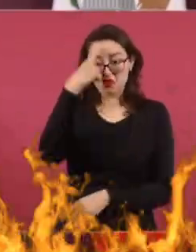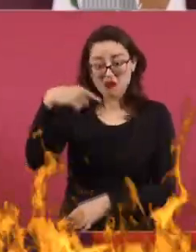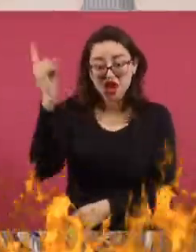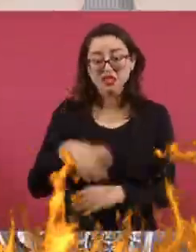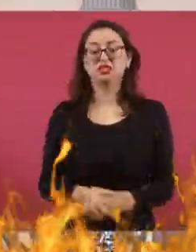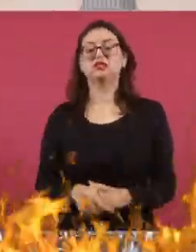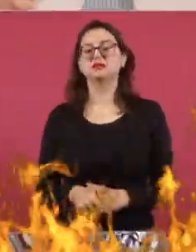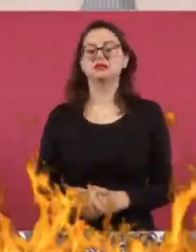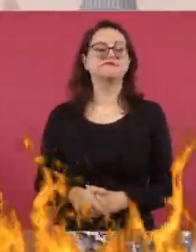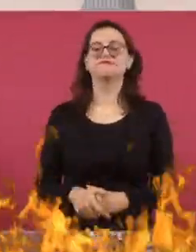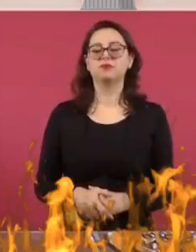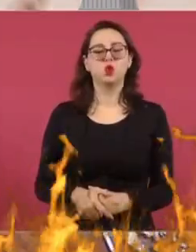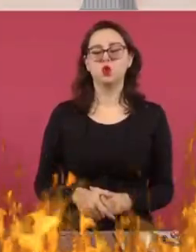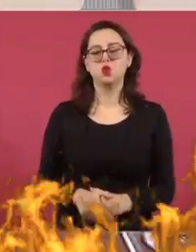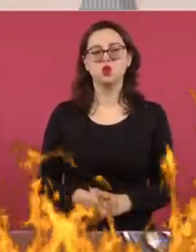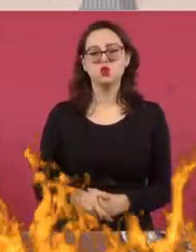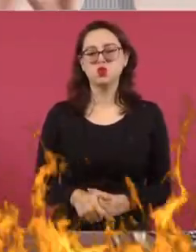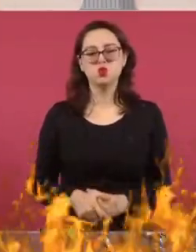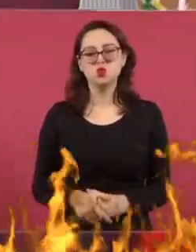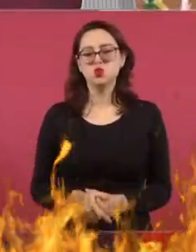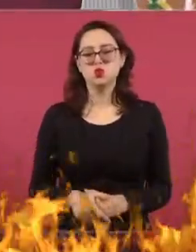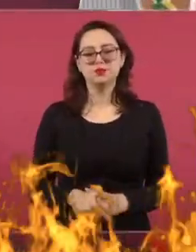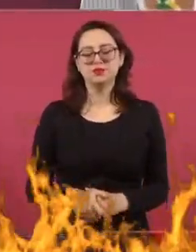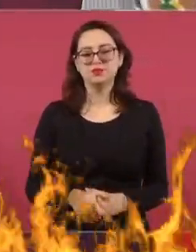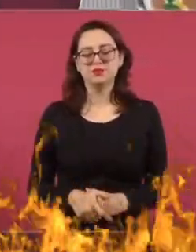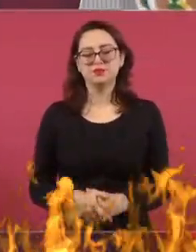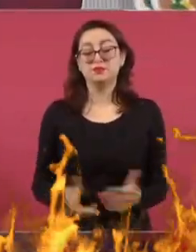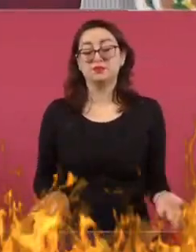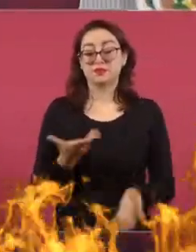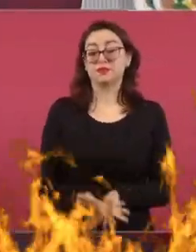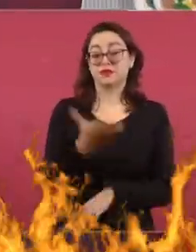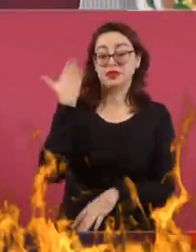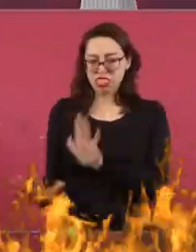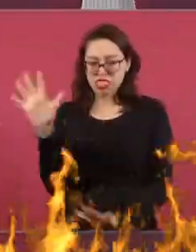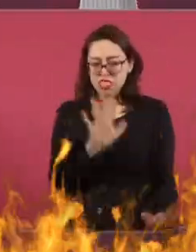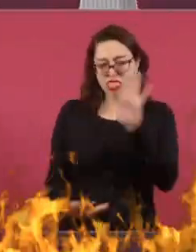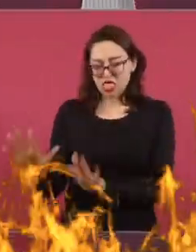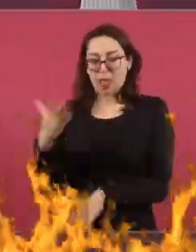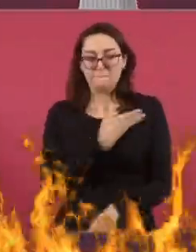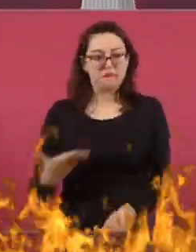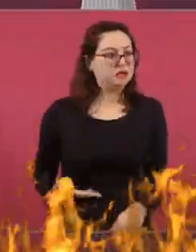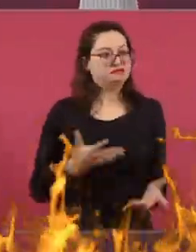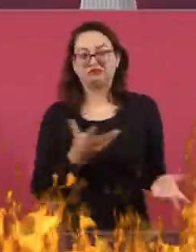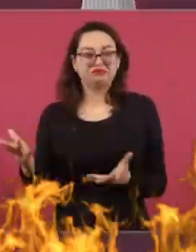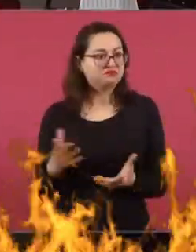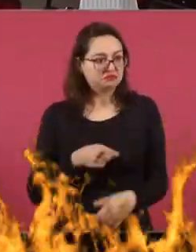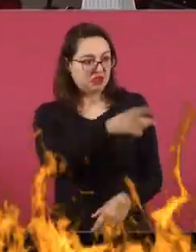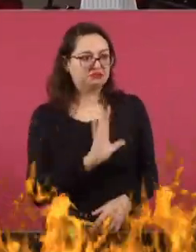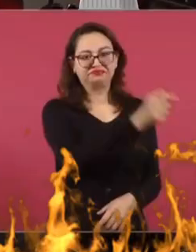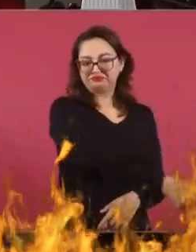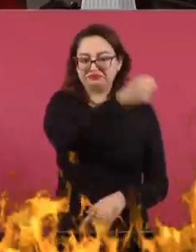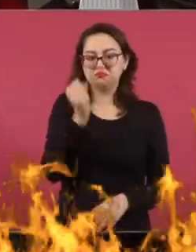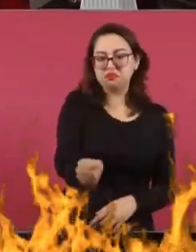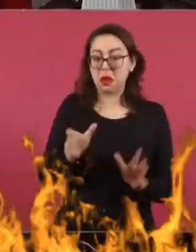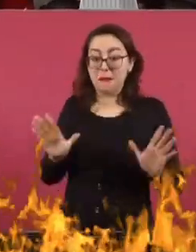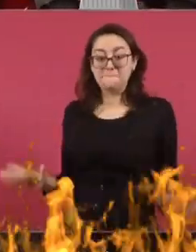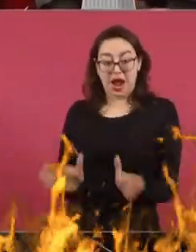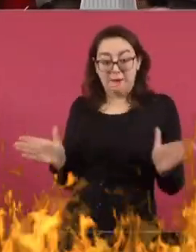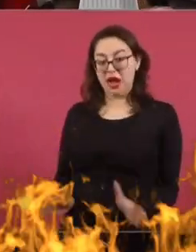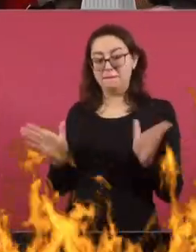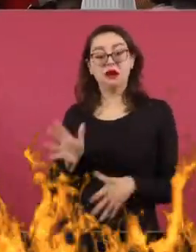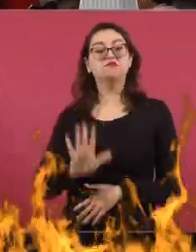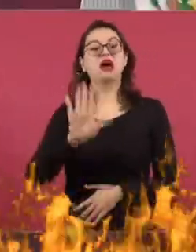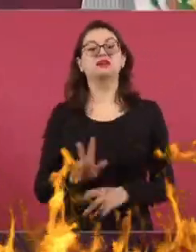Ya no es el tiempo en que los medios, ¿no?, introducían al mercado a cualquier persona, como se introduce